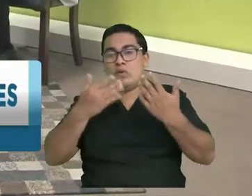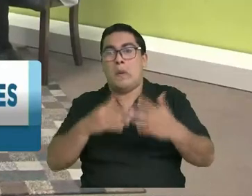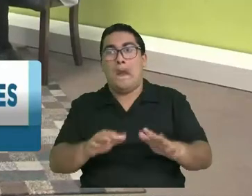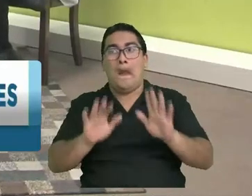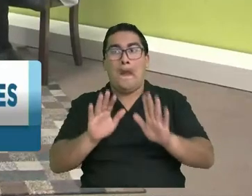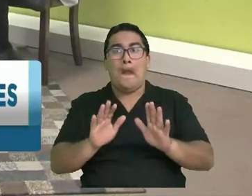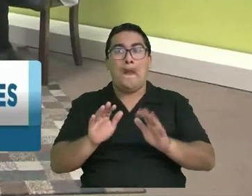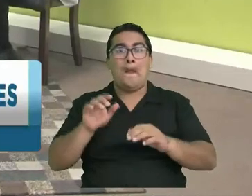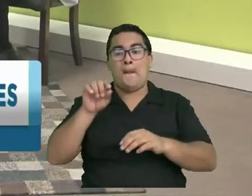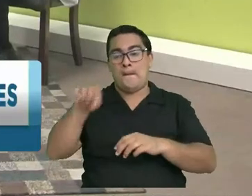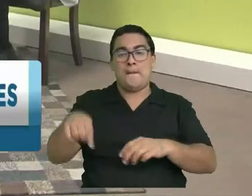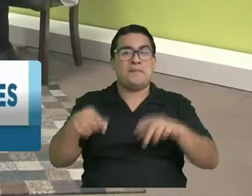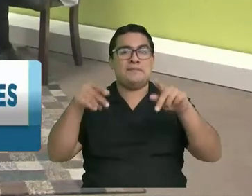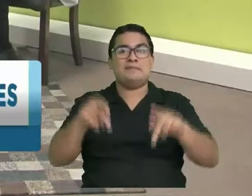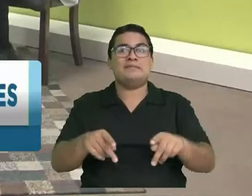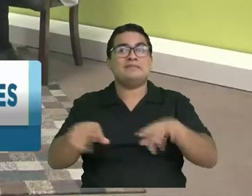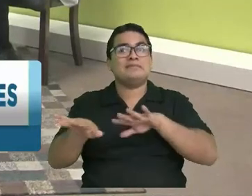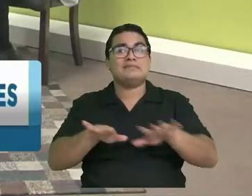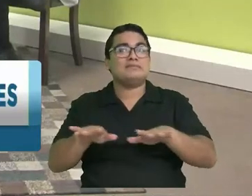paciente